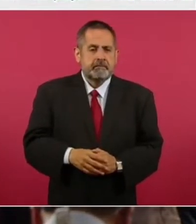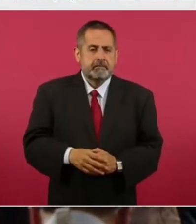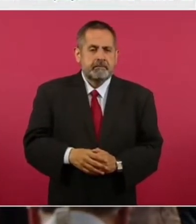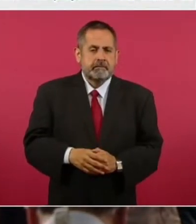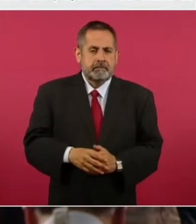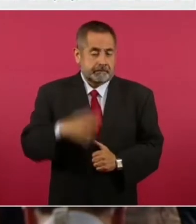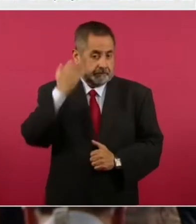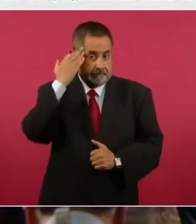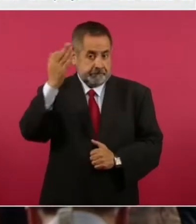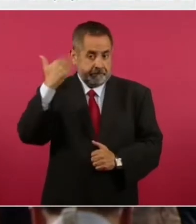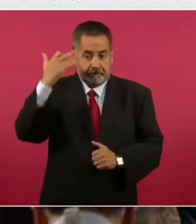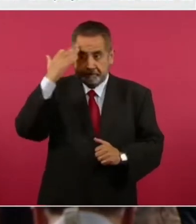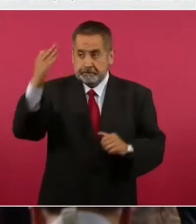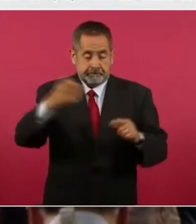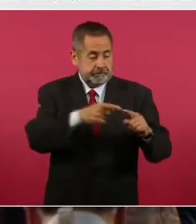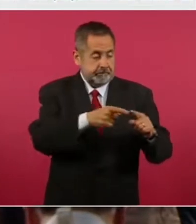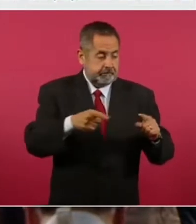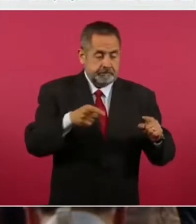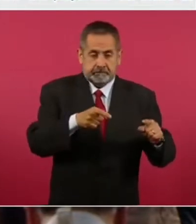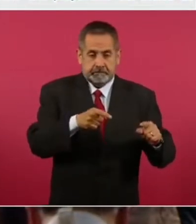en este tiempo,